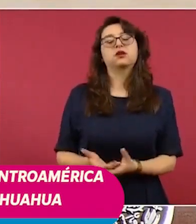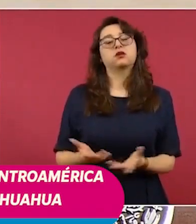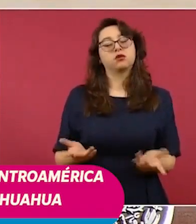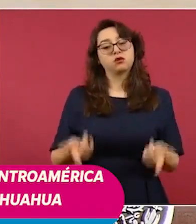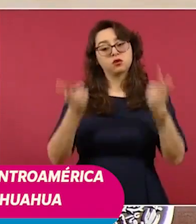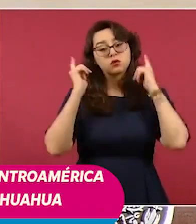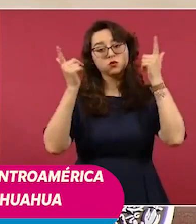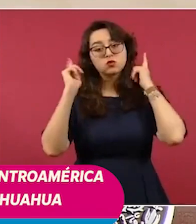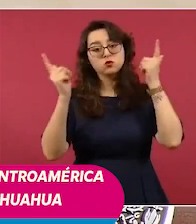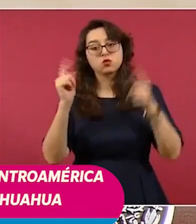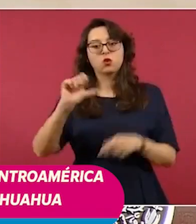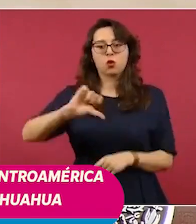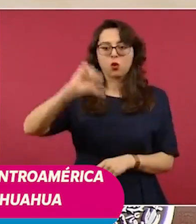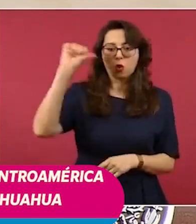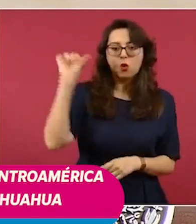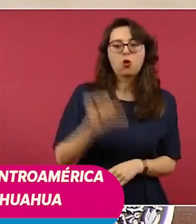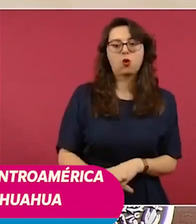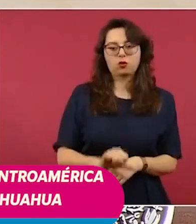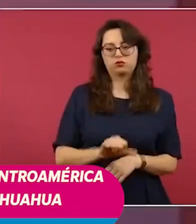mismo